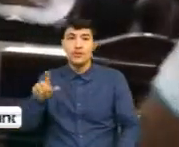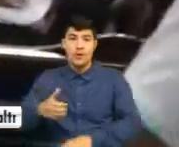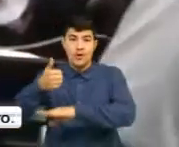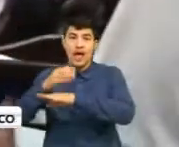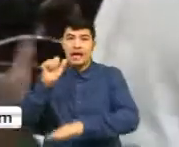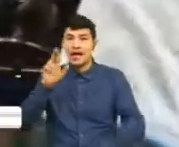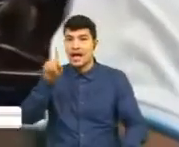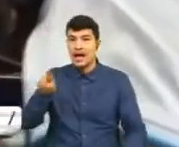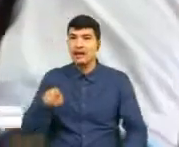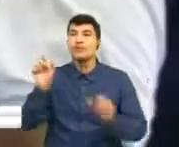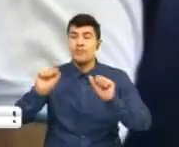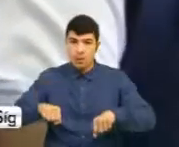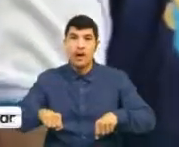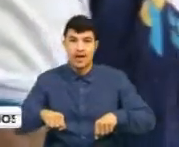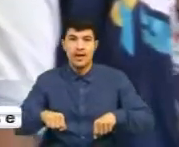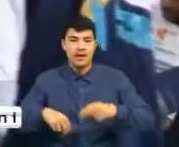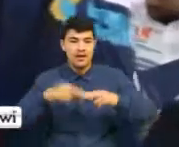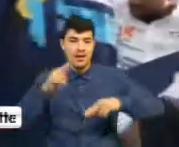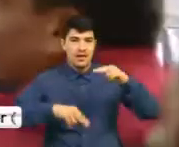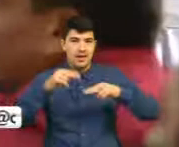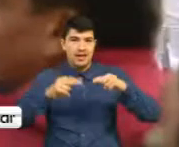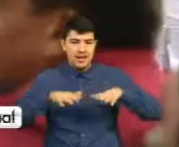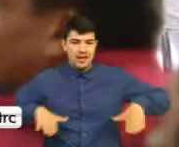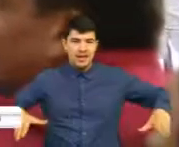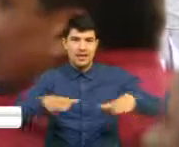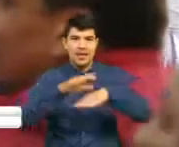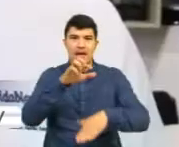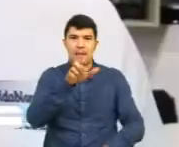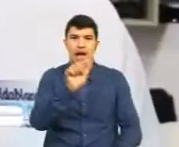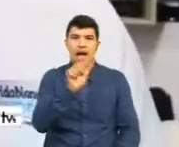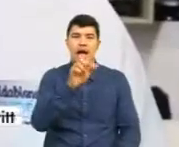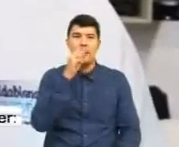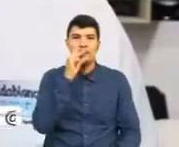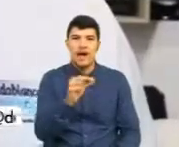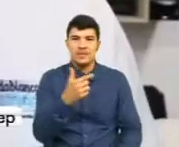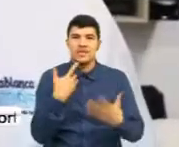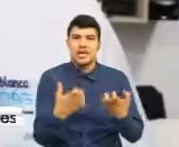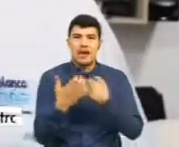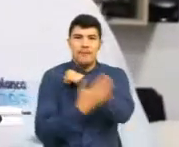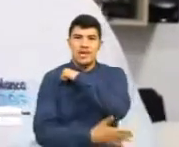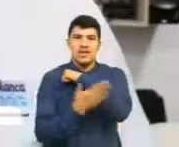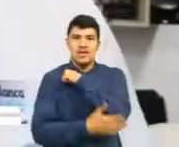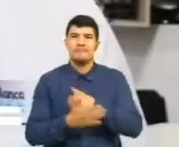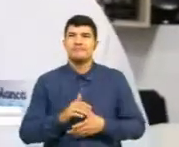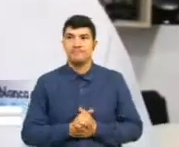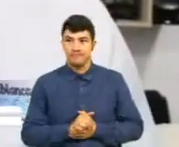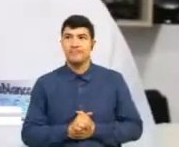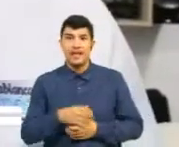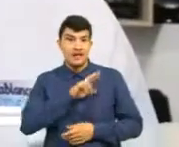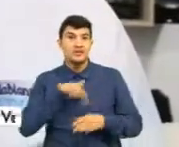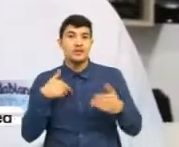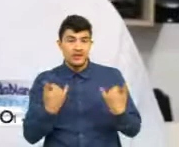intervención del sector 89 conocido como papi quiero piña logramos conseguir ya el permiso intervención sobre la vía nacional